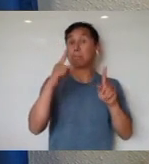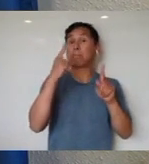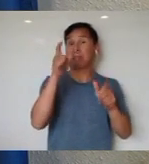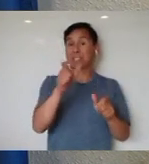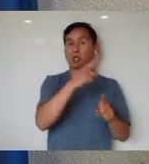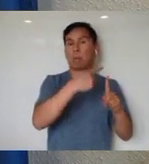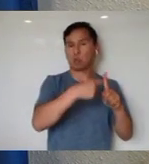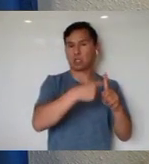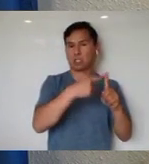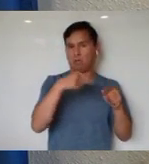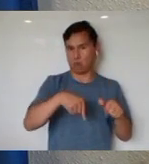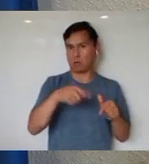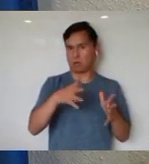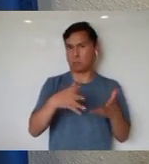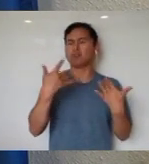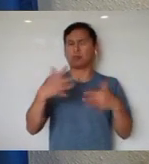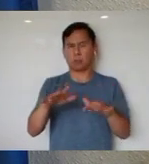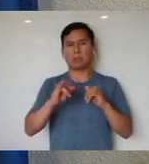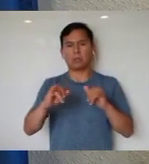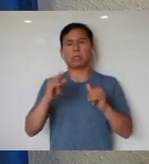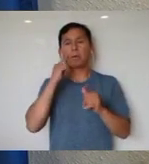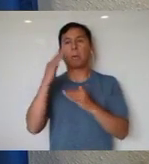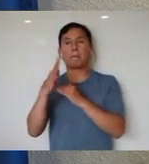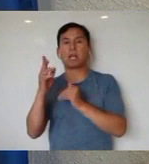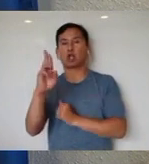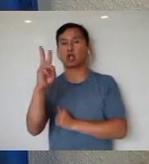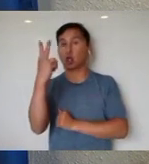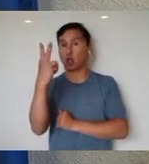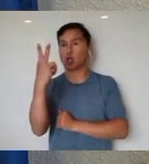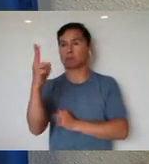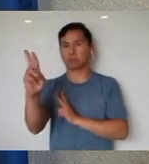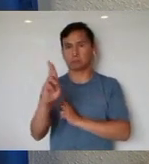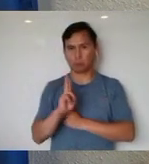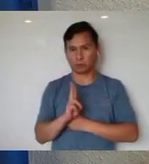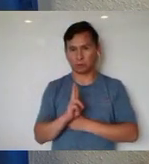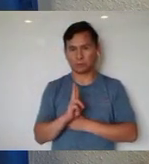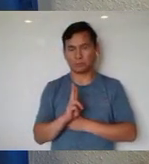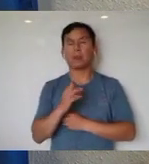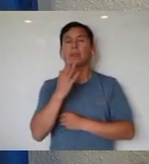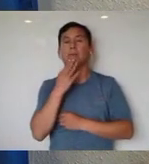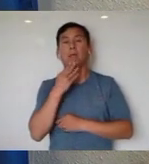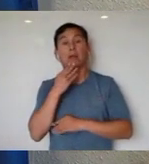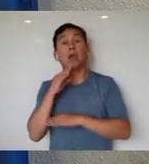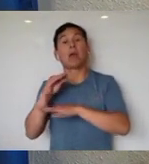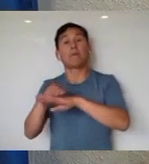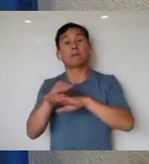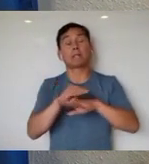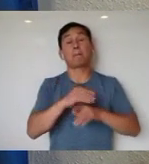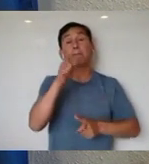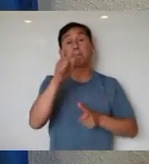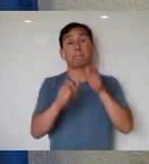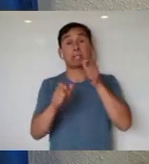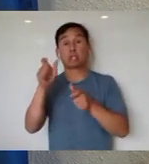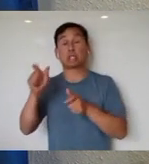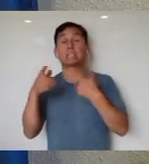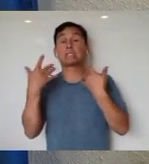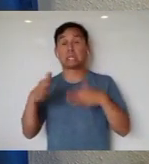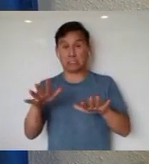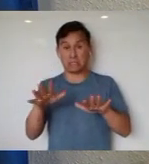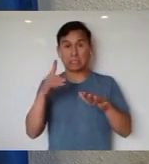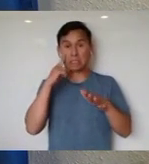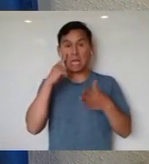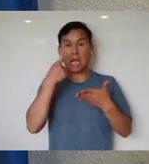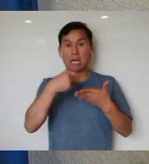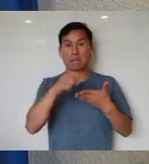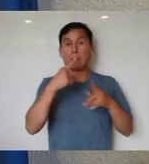región y estamos a la espera de 2 resultados. Asimismo, poder indicar que ya de las personas que fueron diagnosticadas con